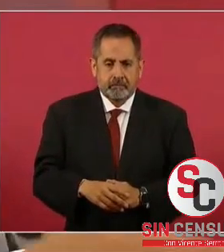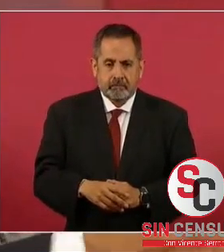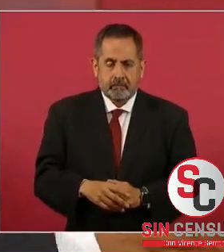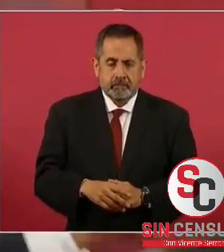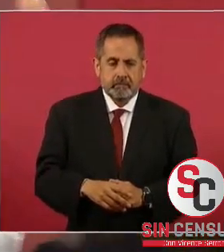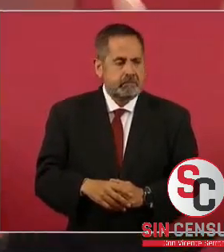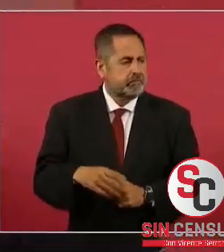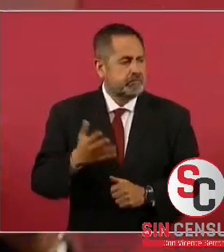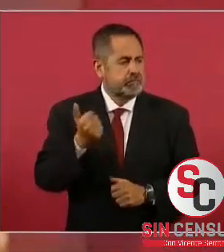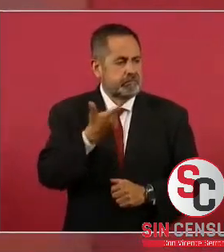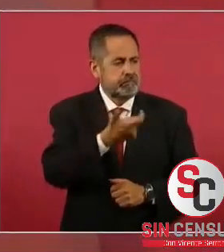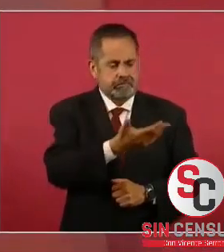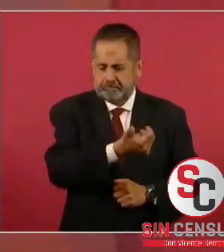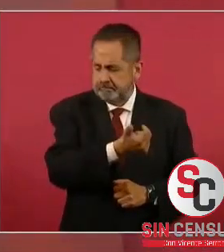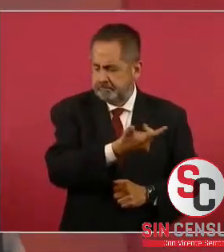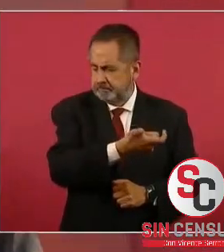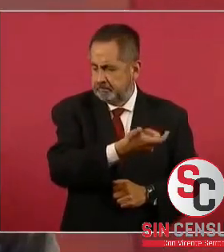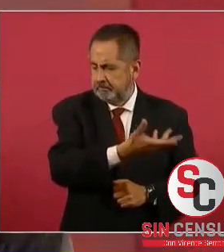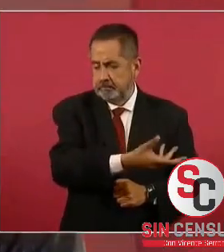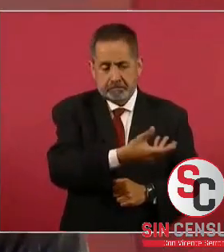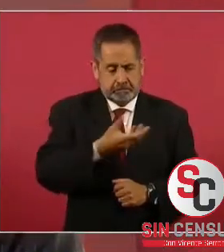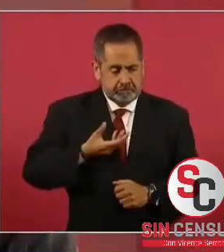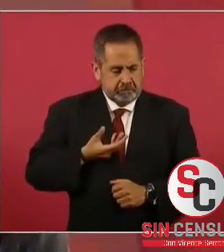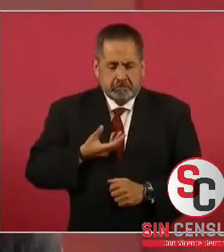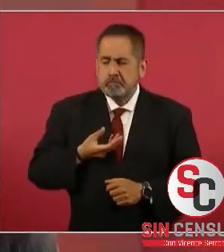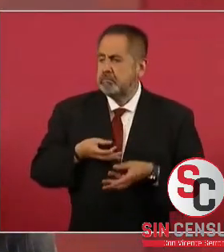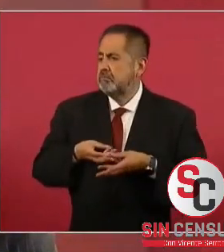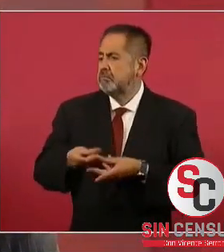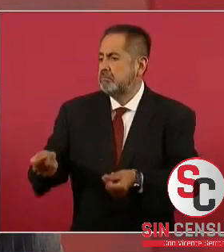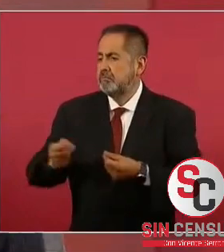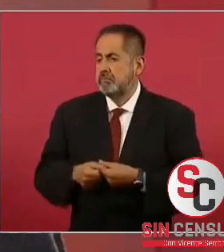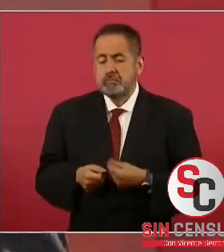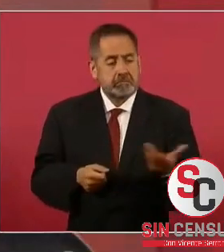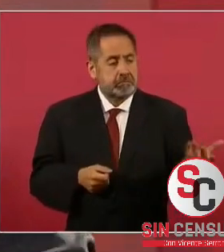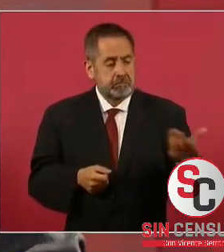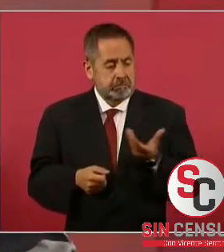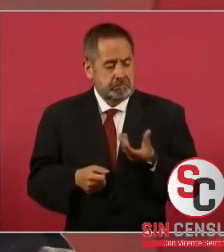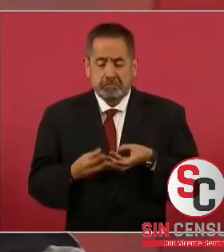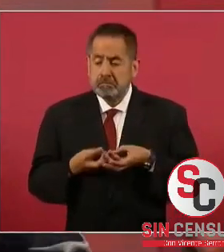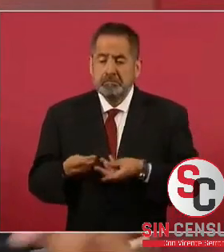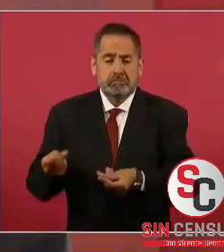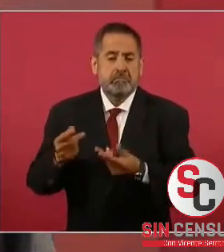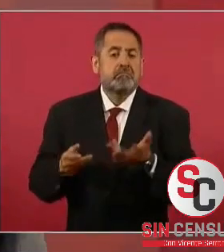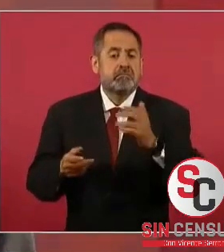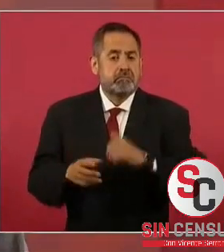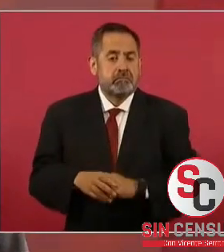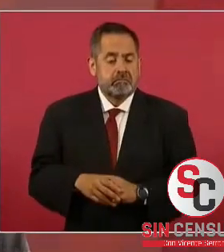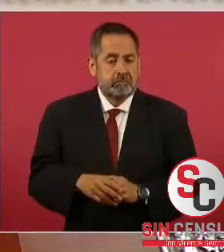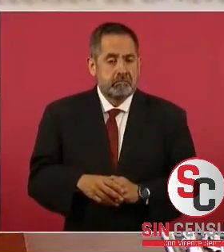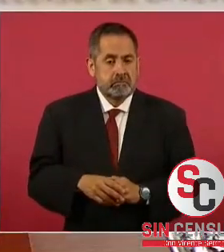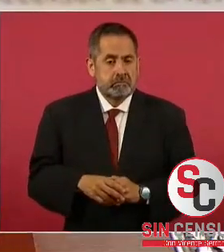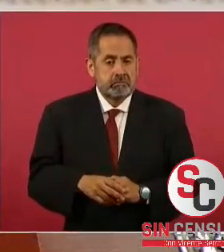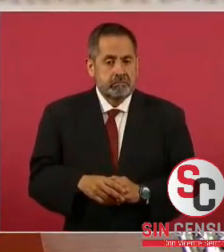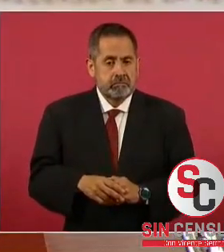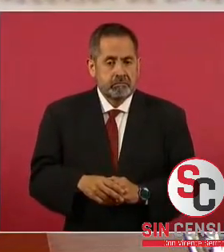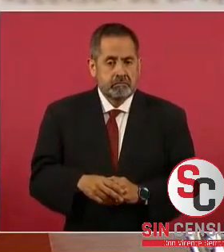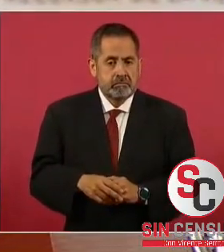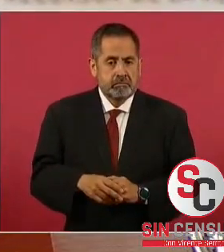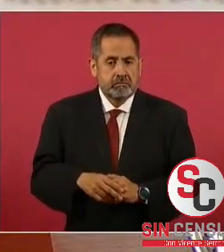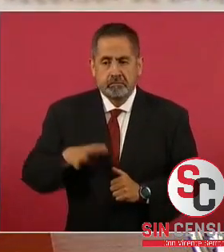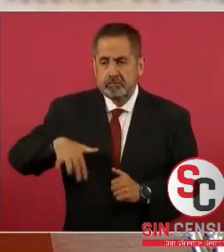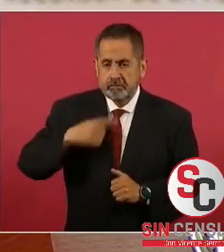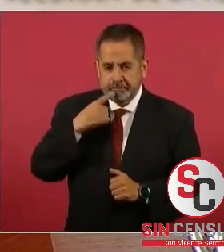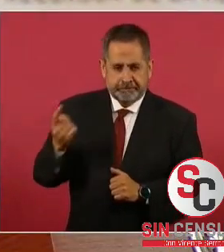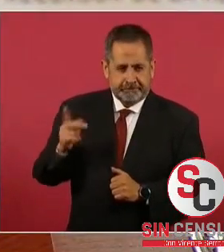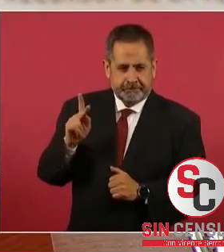Solicitaba el dinero y como lo plantea